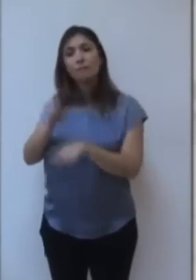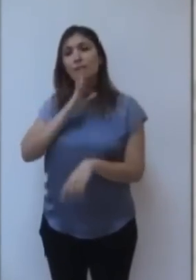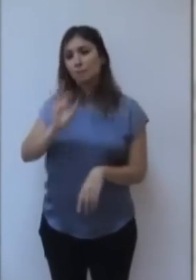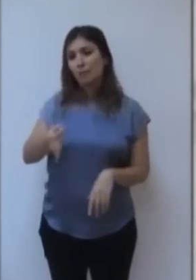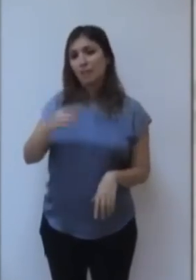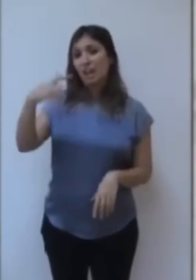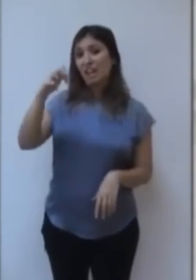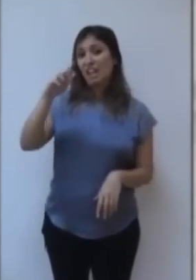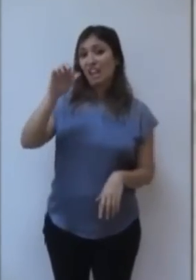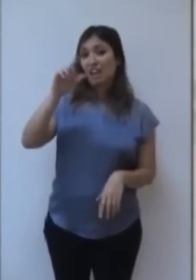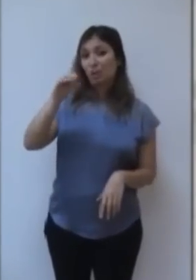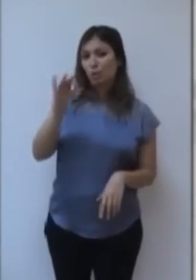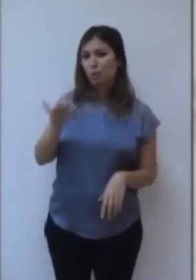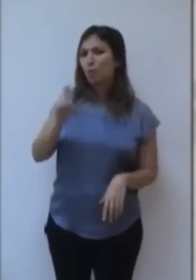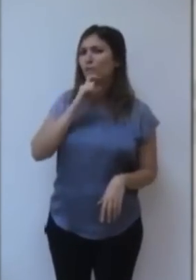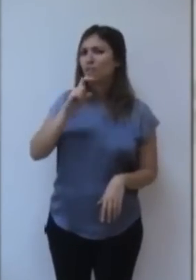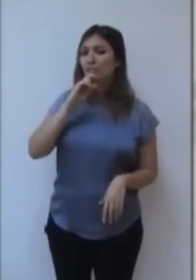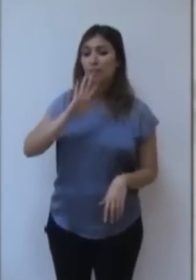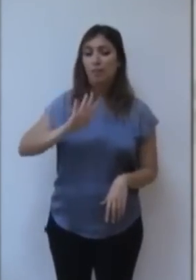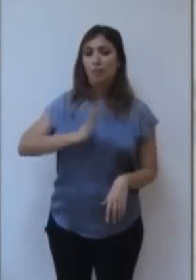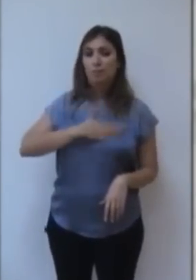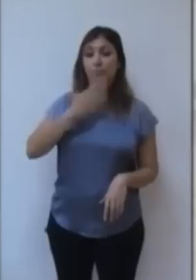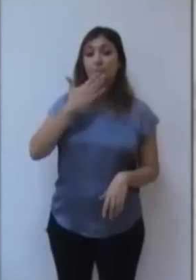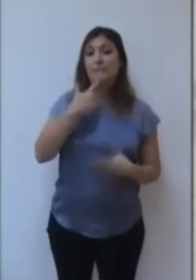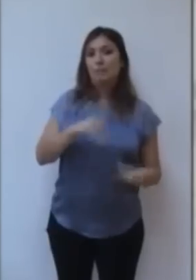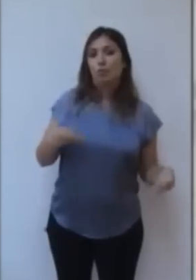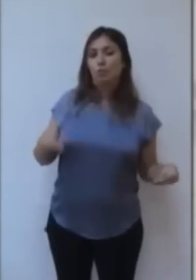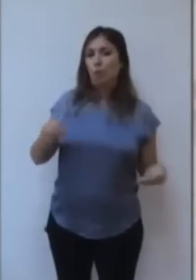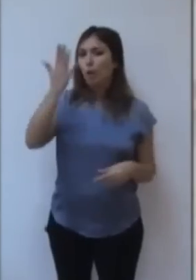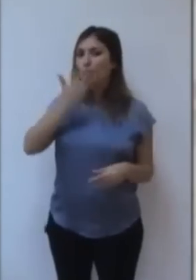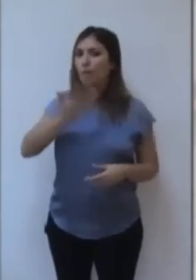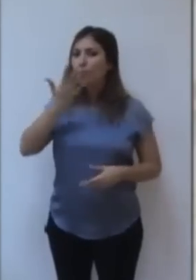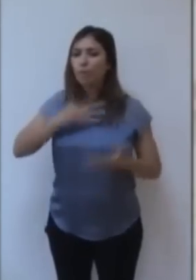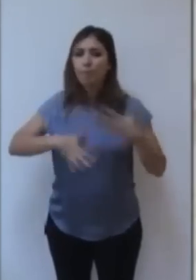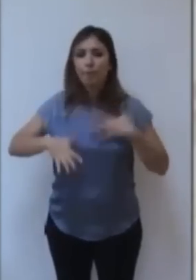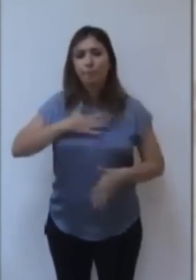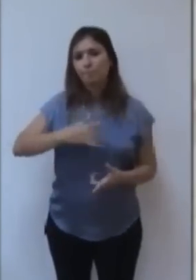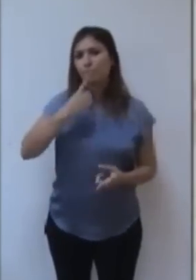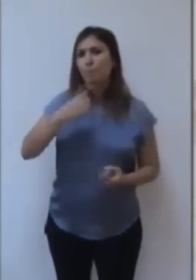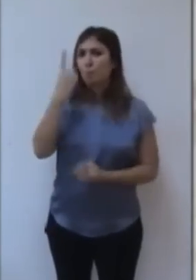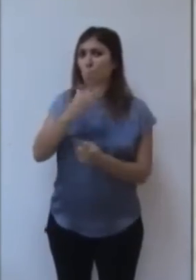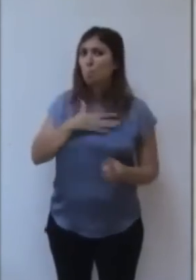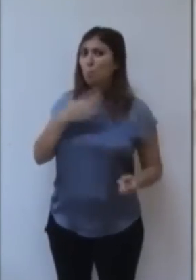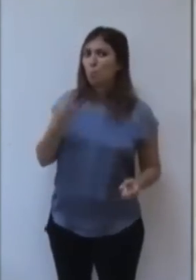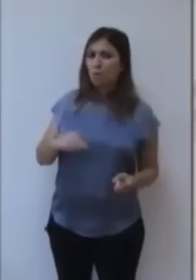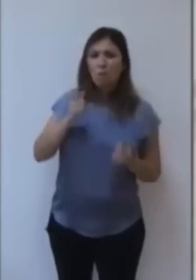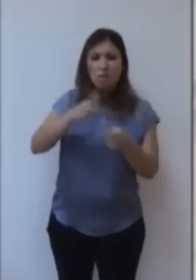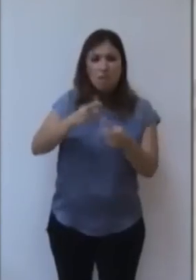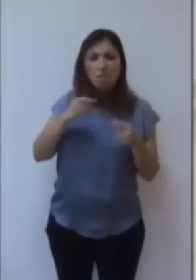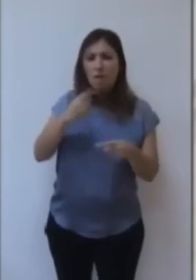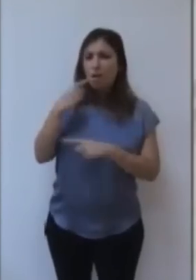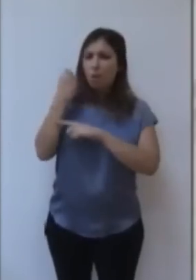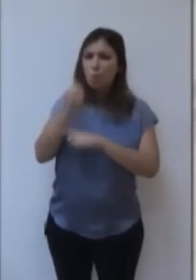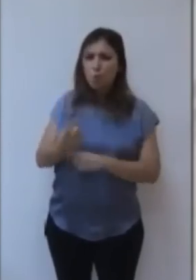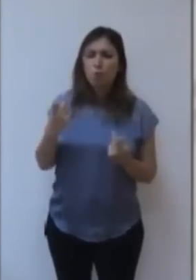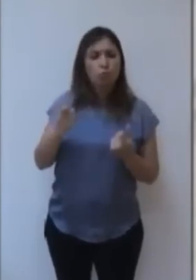decía Gerardo, que nuestros chicos lleguen a adquirir los conocimientos, ¿no? Salvo en esos casos en los que se pueda, que donde habrá que darle todos los apoyos que